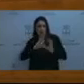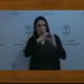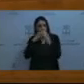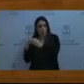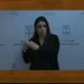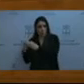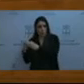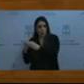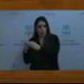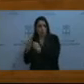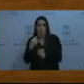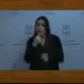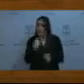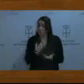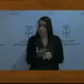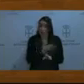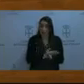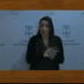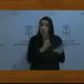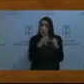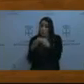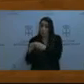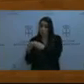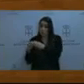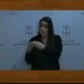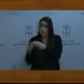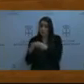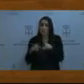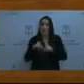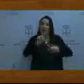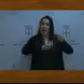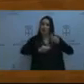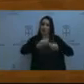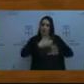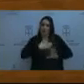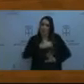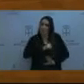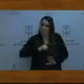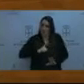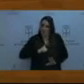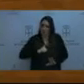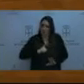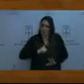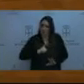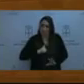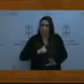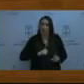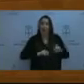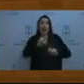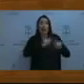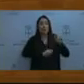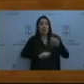Y le reitero lo que dije anteriormente. Los grupos son asociaciones con carácter propio. ¿Qué deben tener las asociaciones